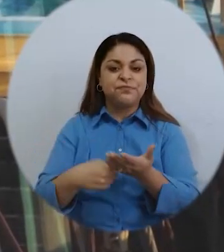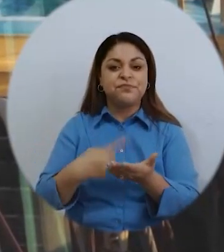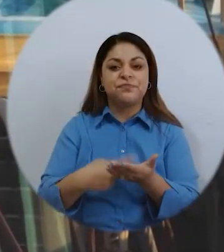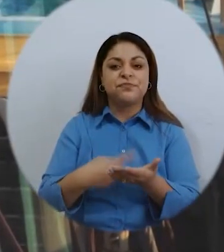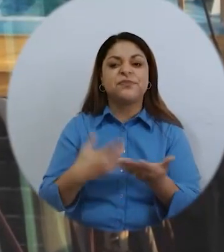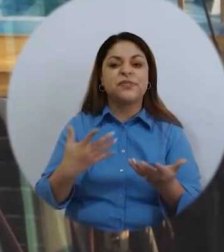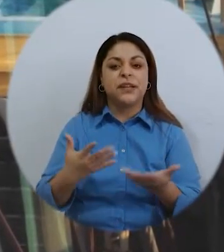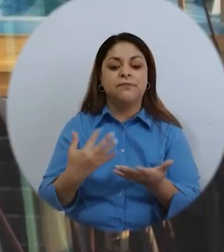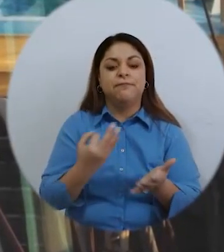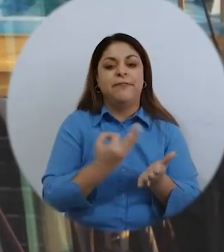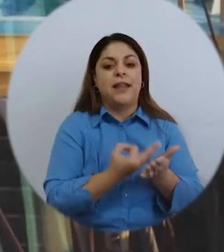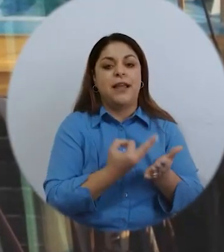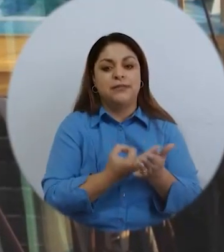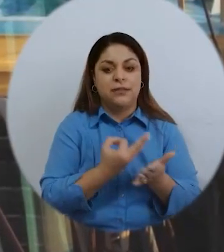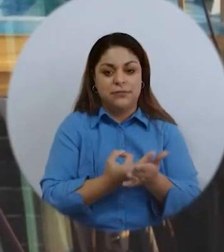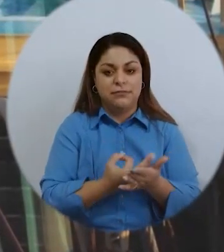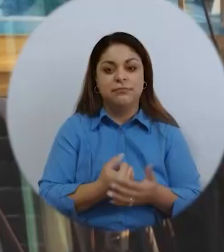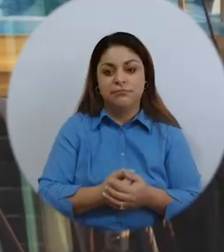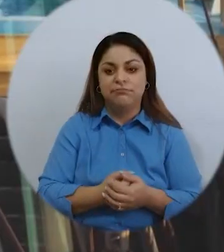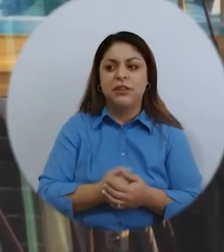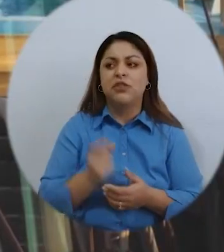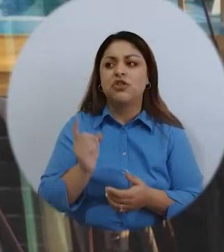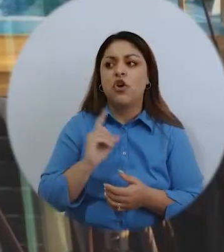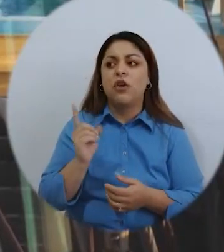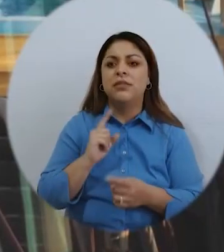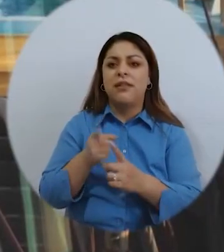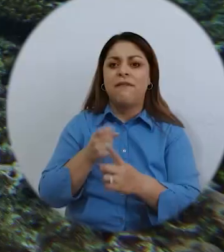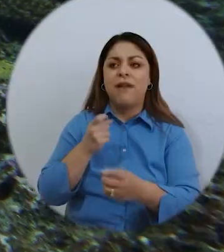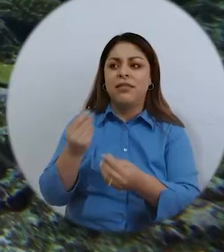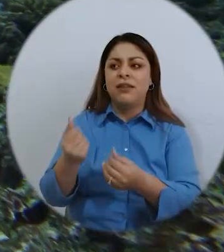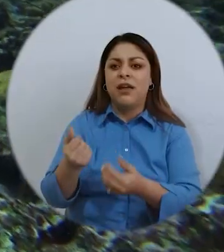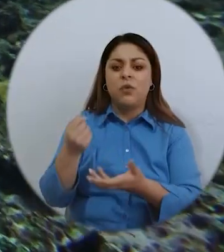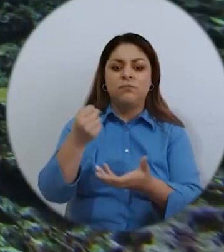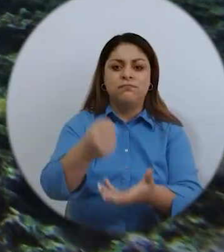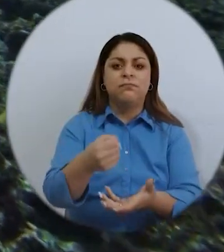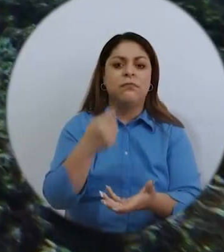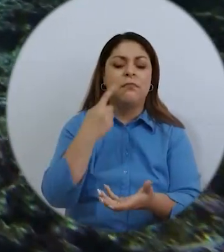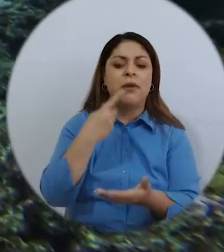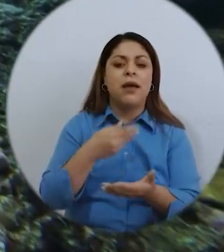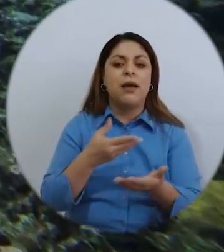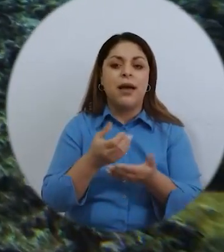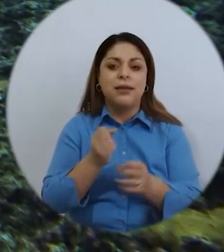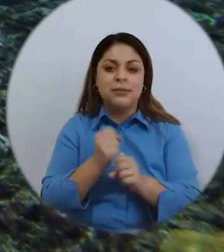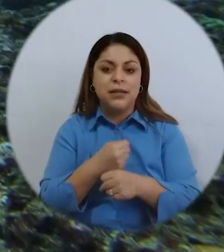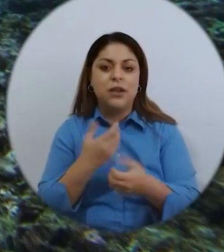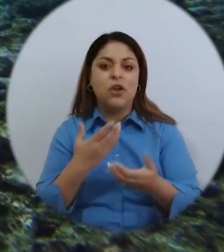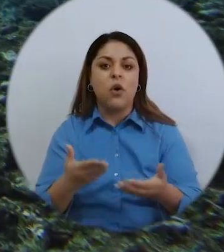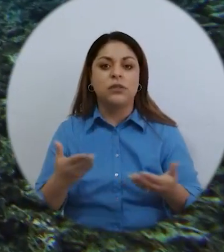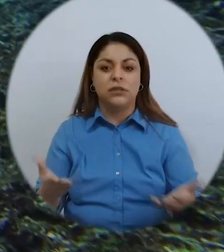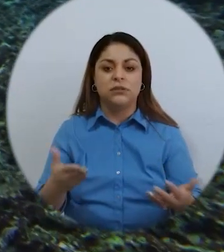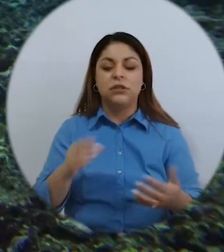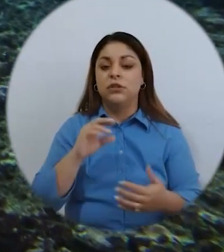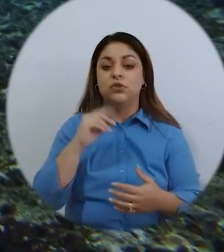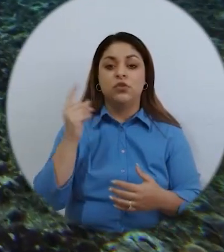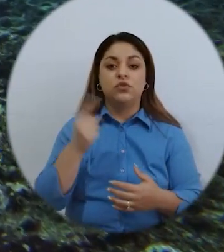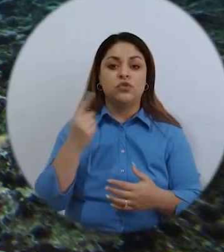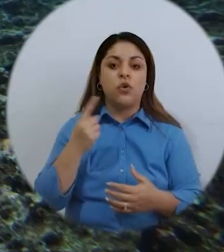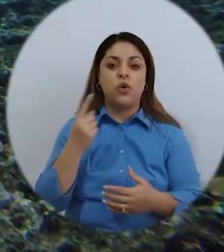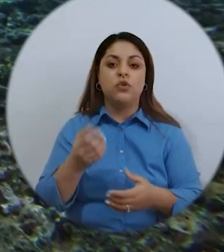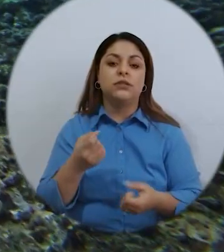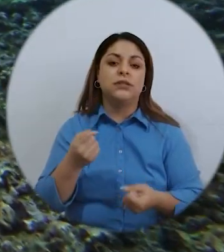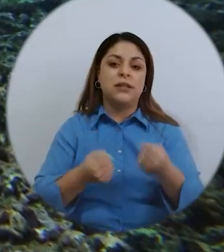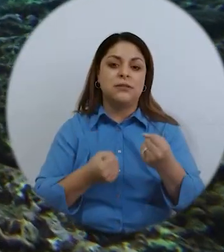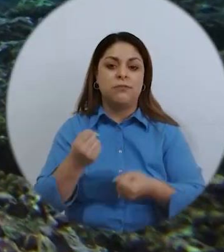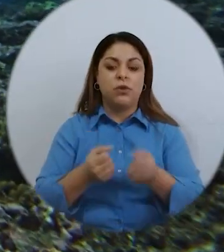es el financiamiento, ¿verdad? Es decir, ¿dónde vamos a tener el dinero para hacer las cosas? No solo en temas de transporte